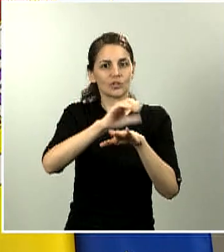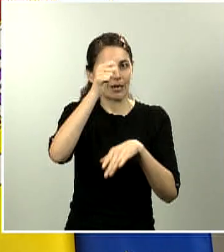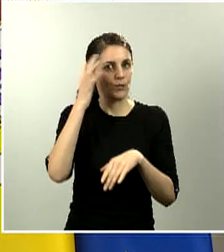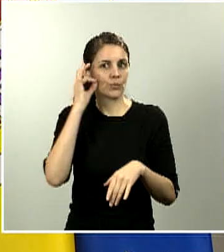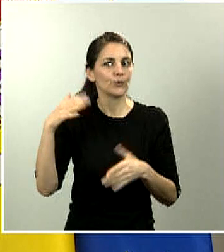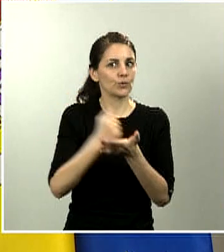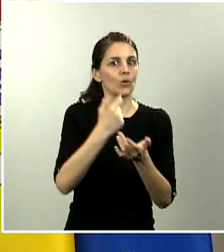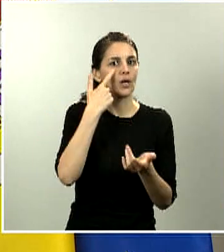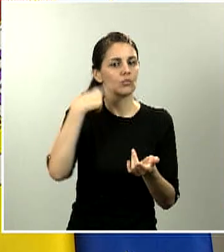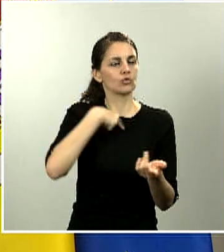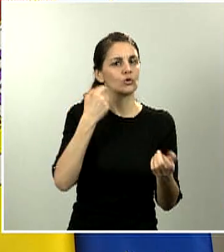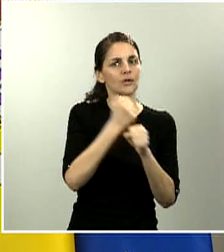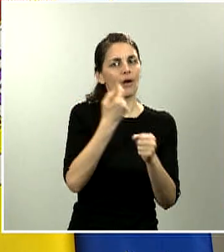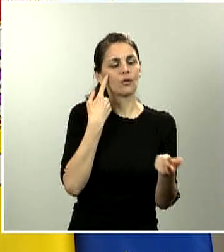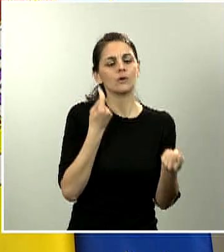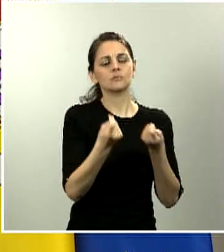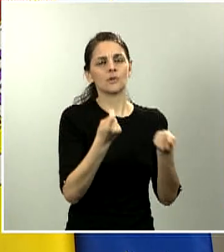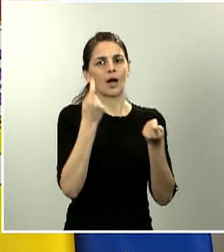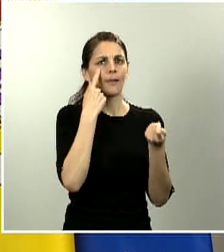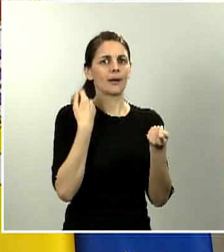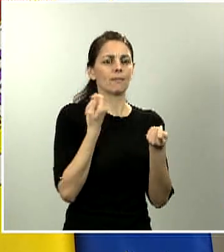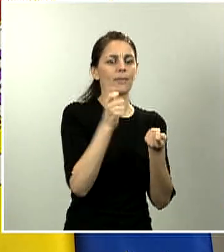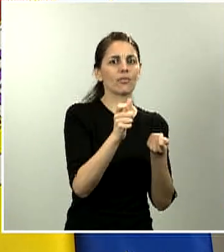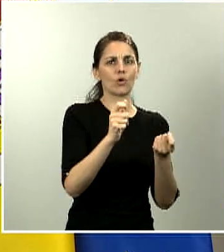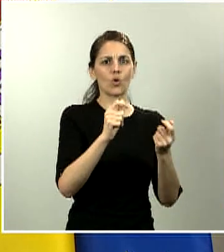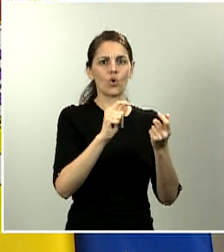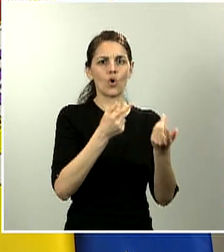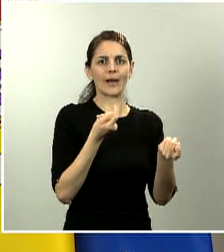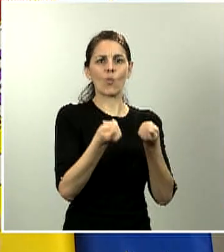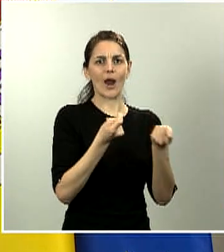etiquetado e información imprescindible en este y otros productos.